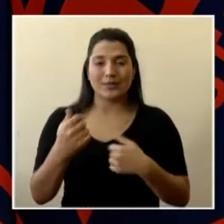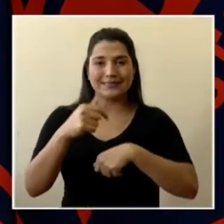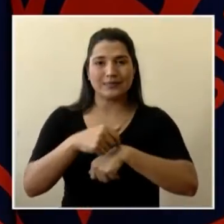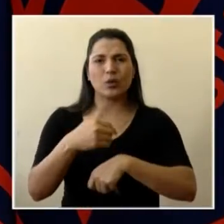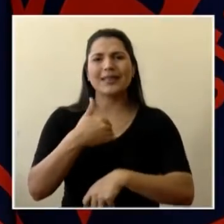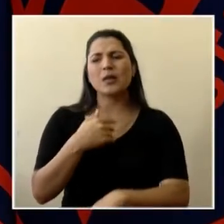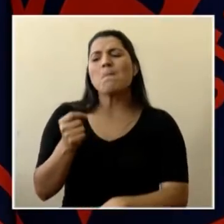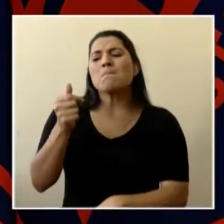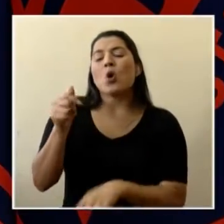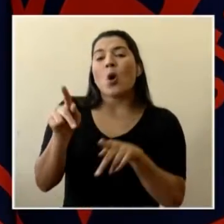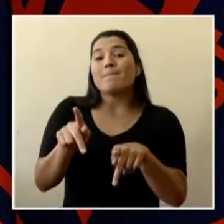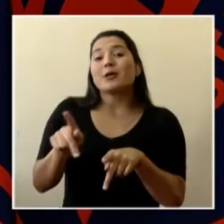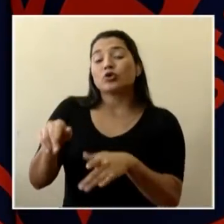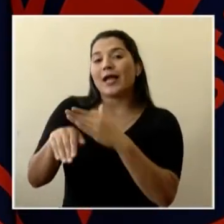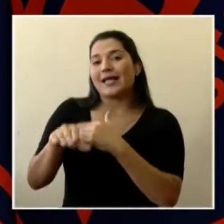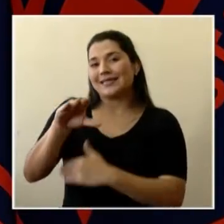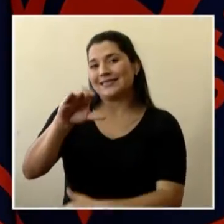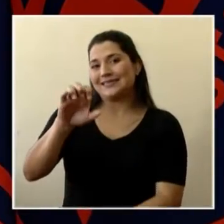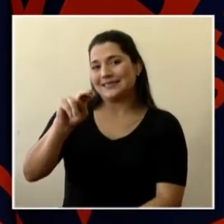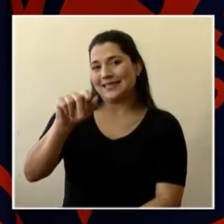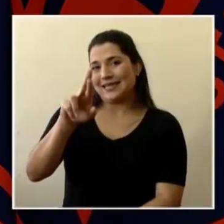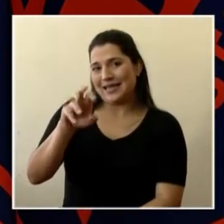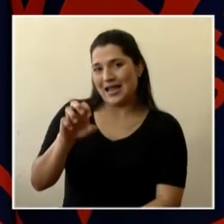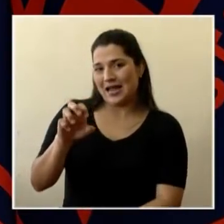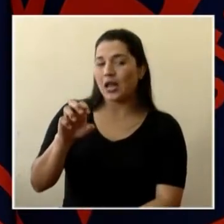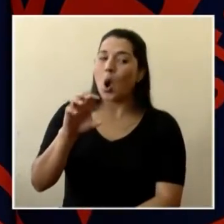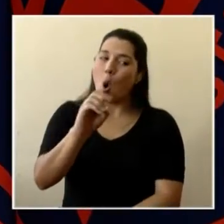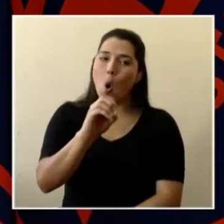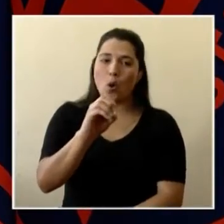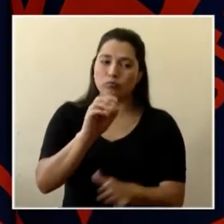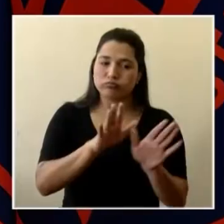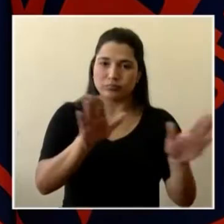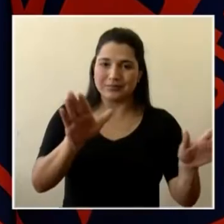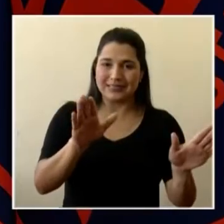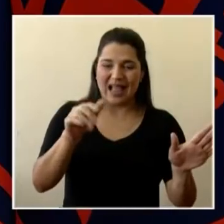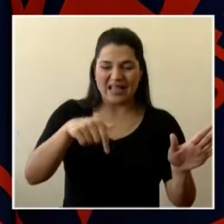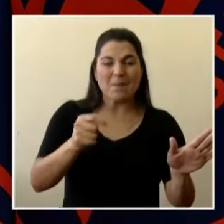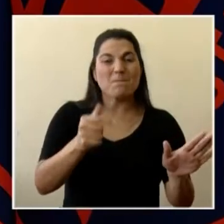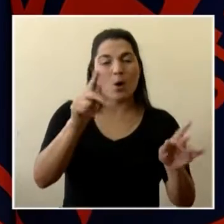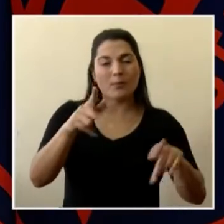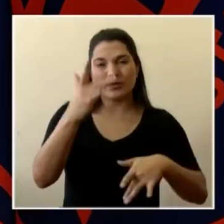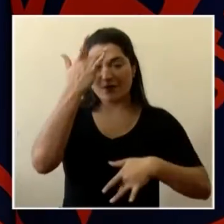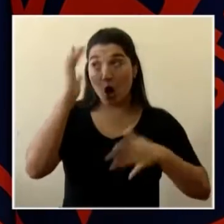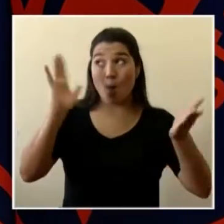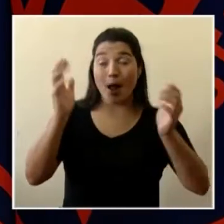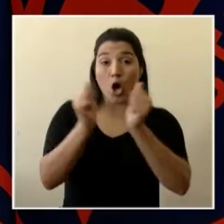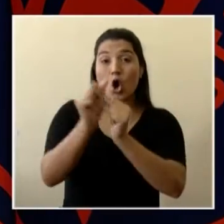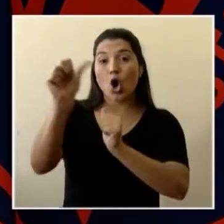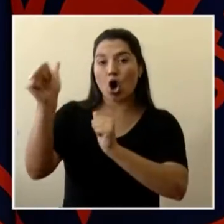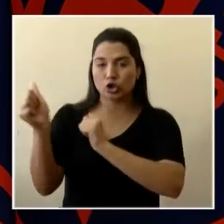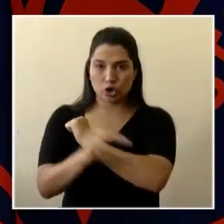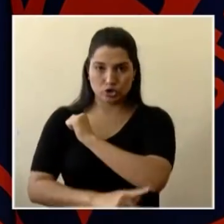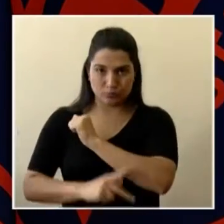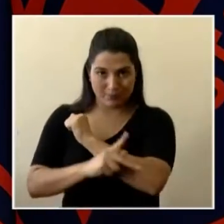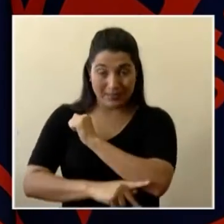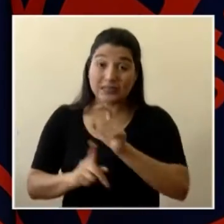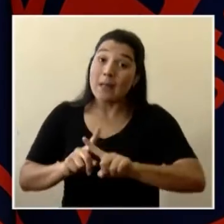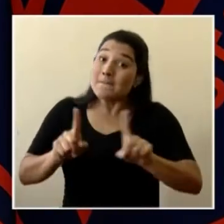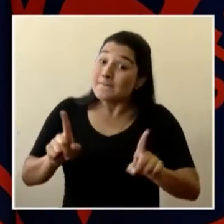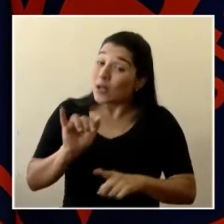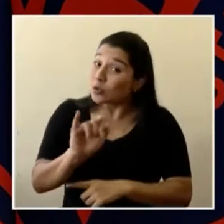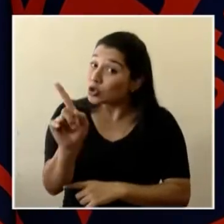tenemos pocos casos en comparación con otros países, pero eso no quiere decir que la curva pueda ir creciendo y que de un momento a otro tengamos muchísimos casos